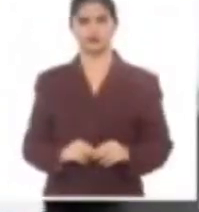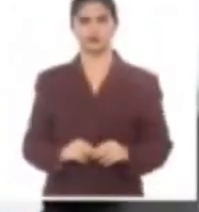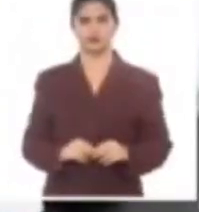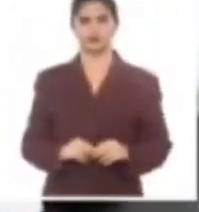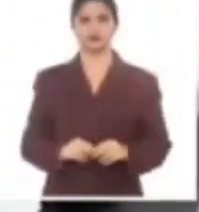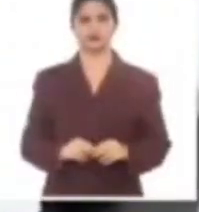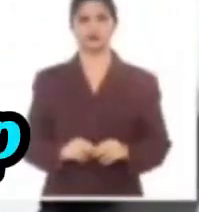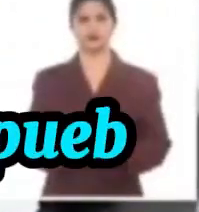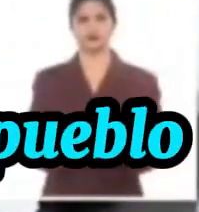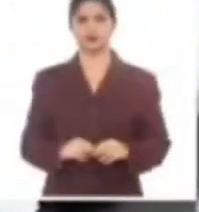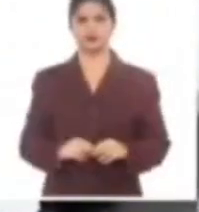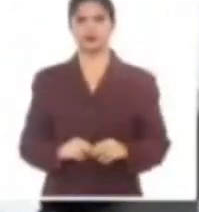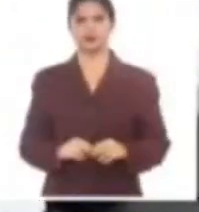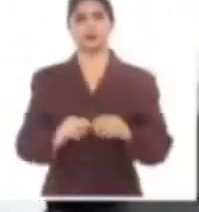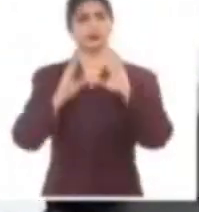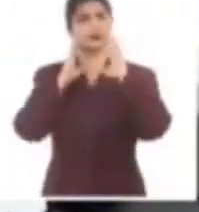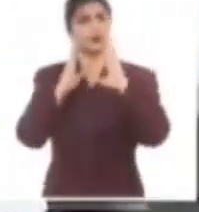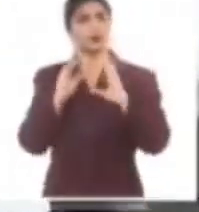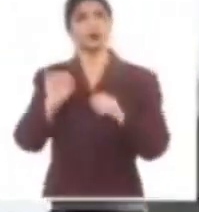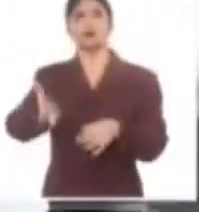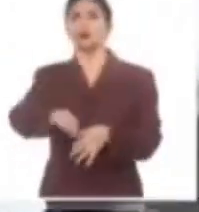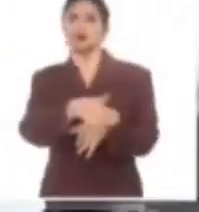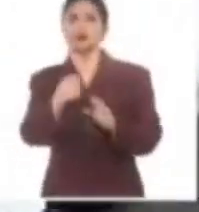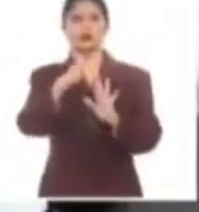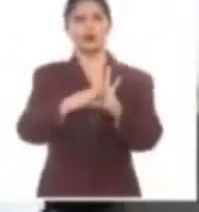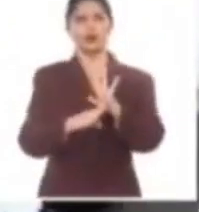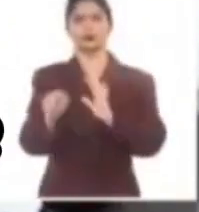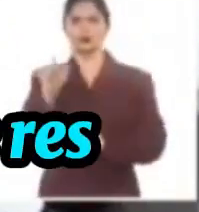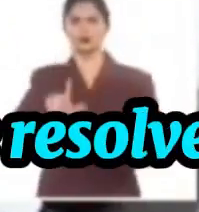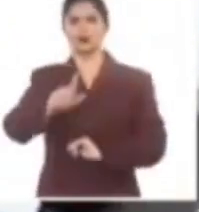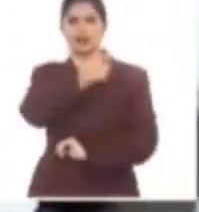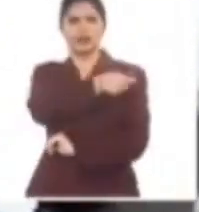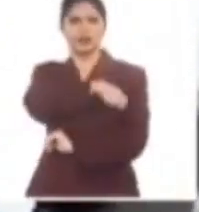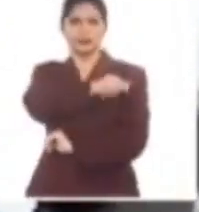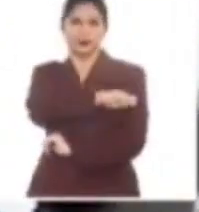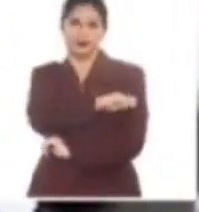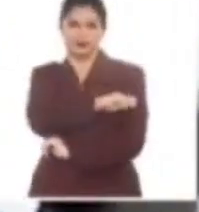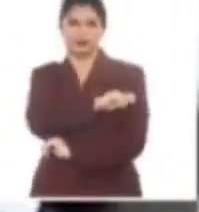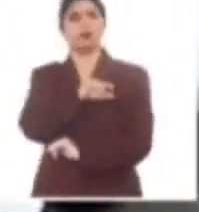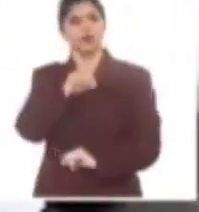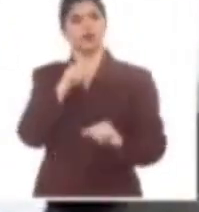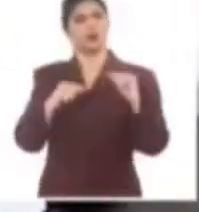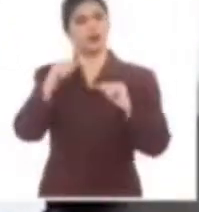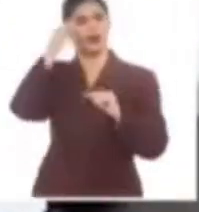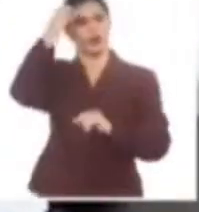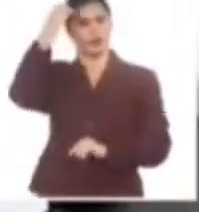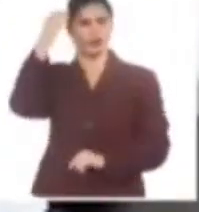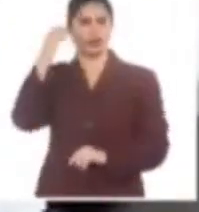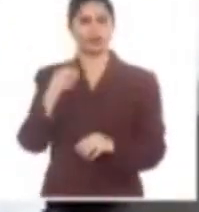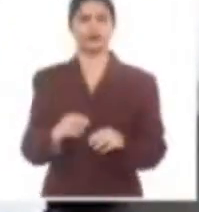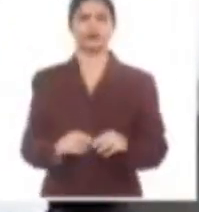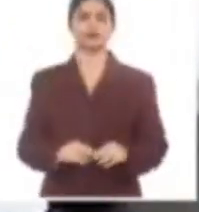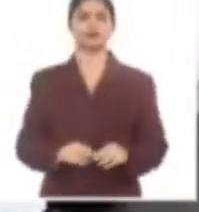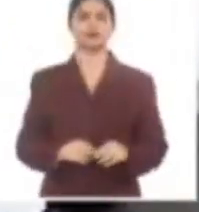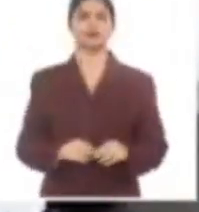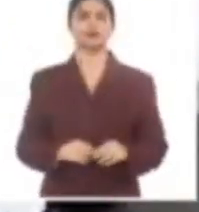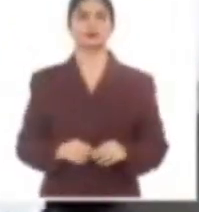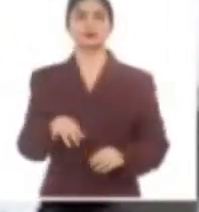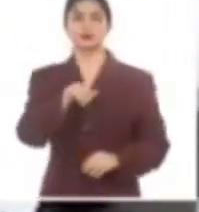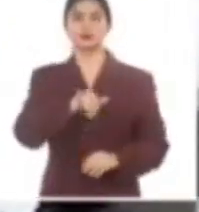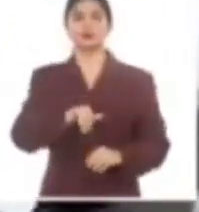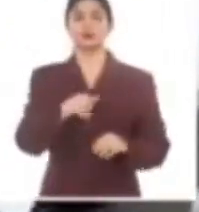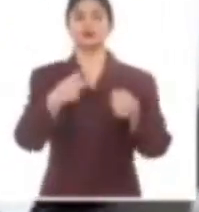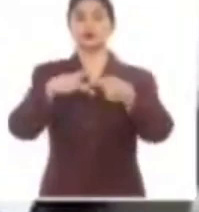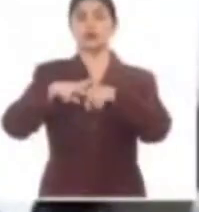diferentes programas sociales del pueblo. Entonces, ese es un fenómeno que tenemos que resolver. Pero dentro de ello, corregir también las